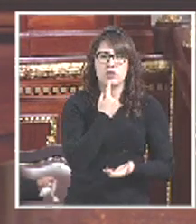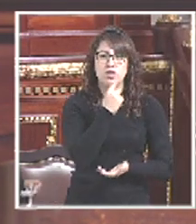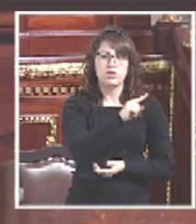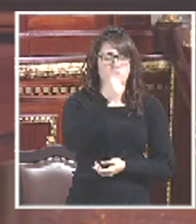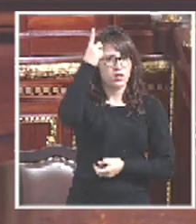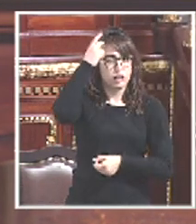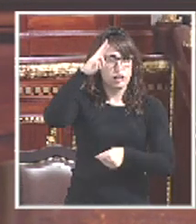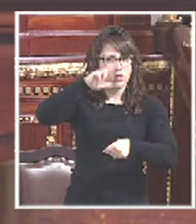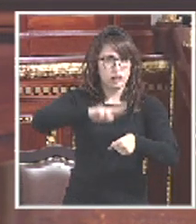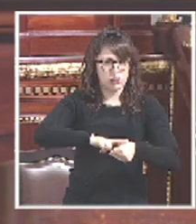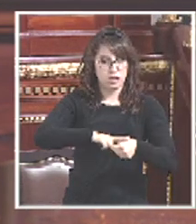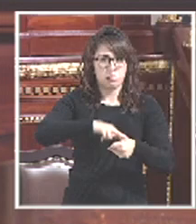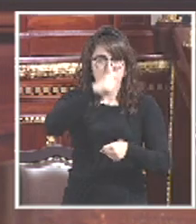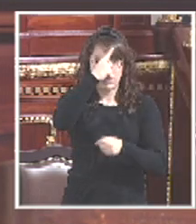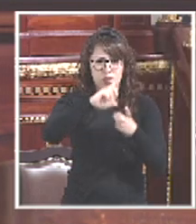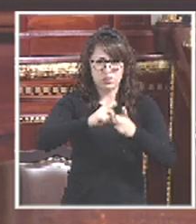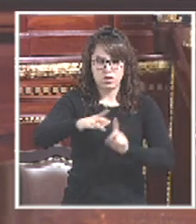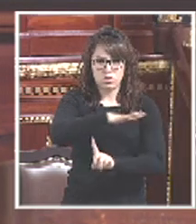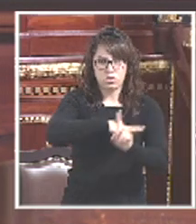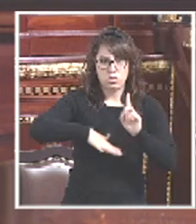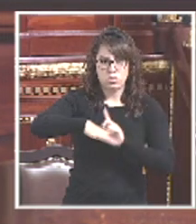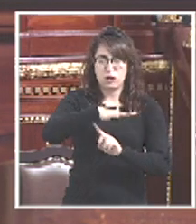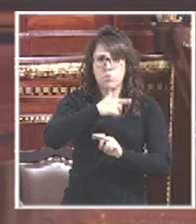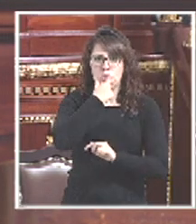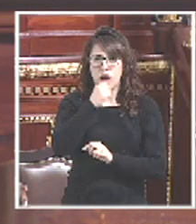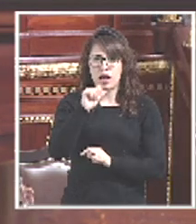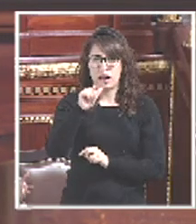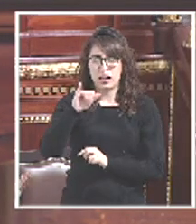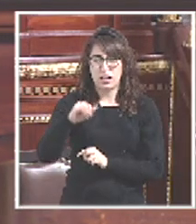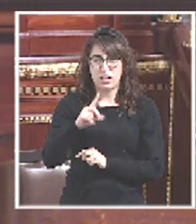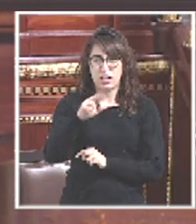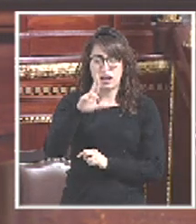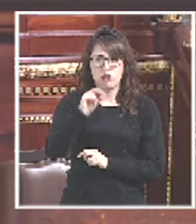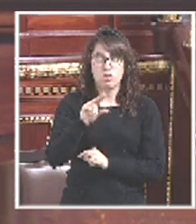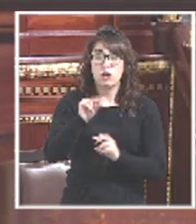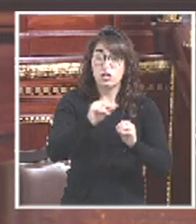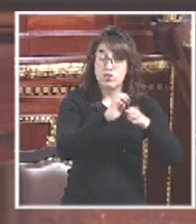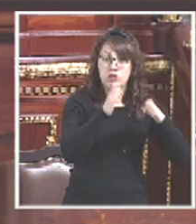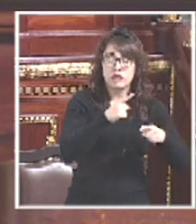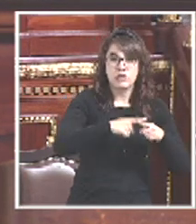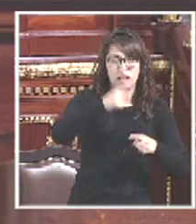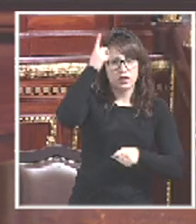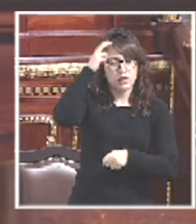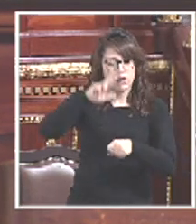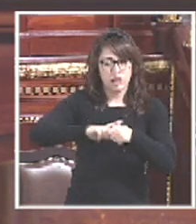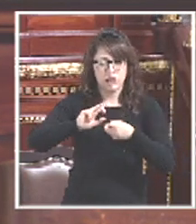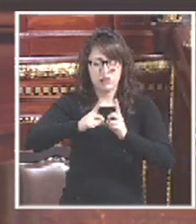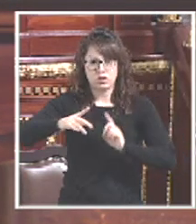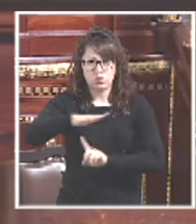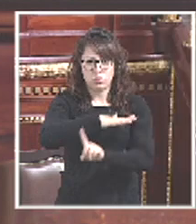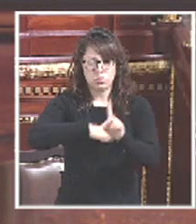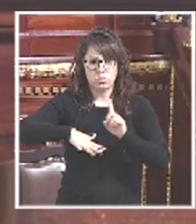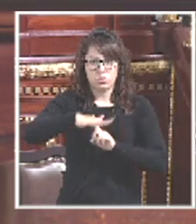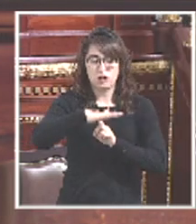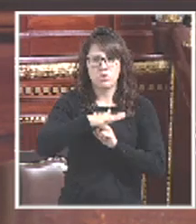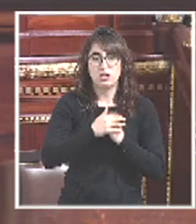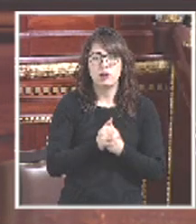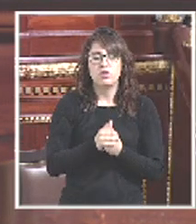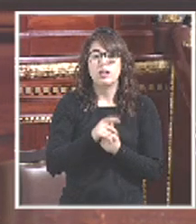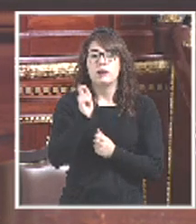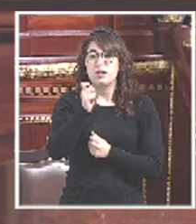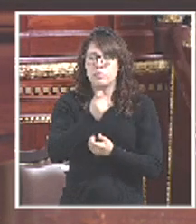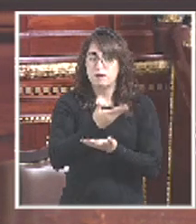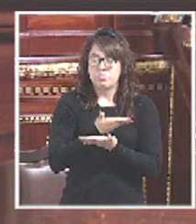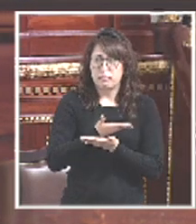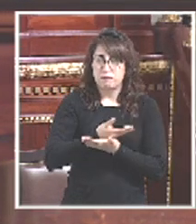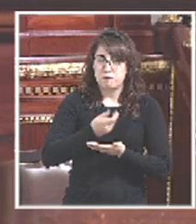director de Instrumentos para el Desarrollo Urbano, en ausencia del titular de la Dirección General de Desarrollo Urbano, emitió el dictamen que